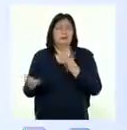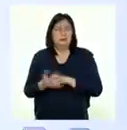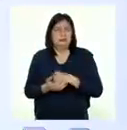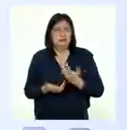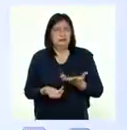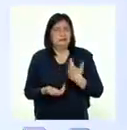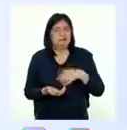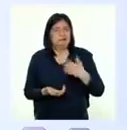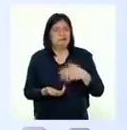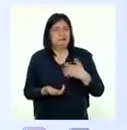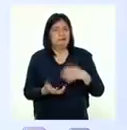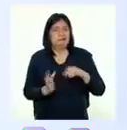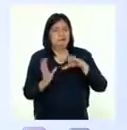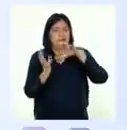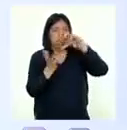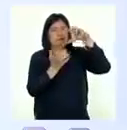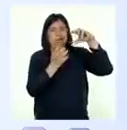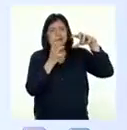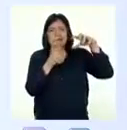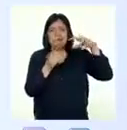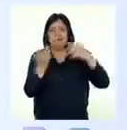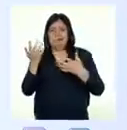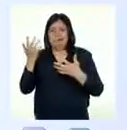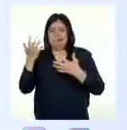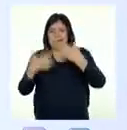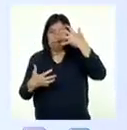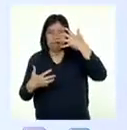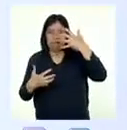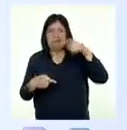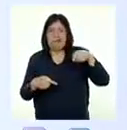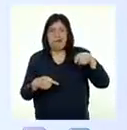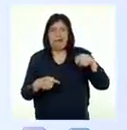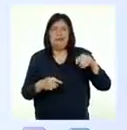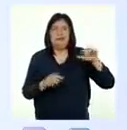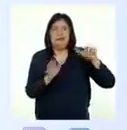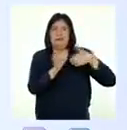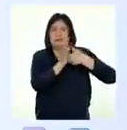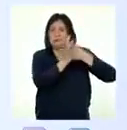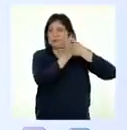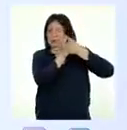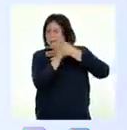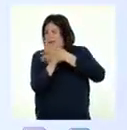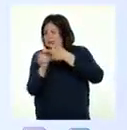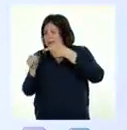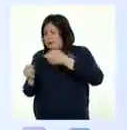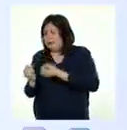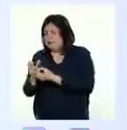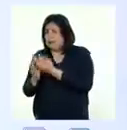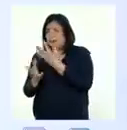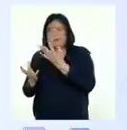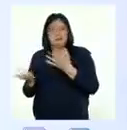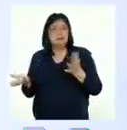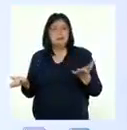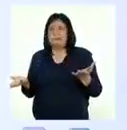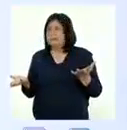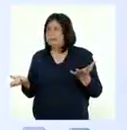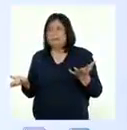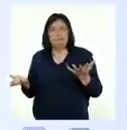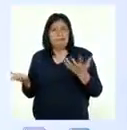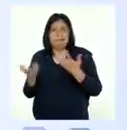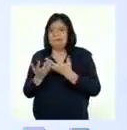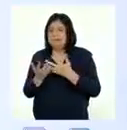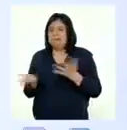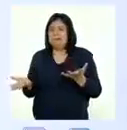este fenómeno en el que hay un desfase entre la llegada de las mariposas y el desarrollo de las